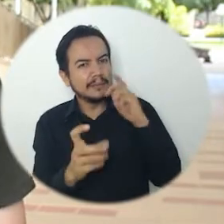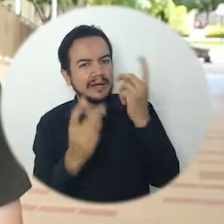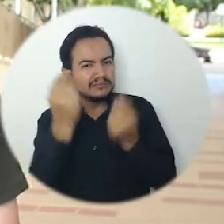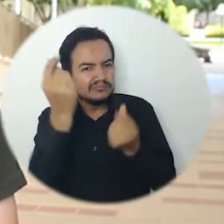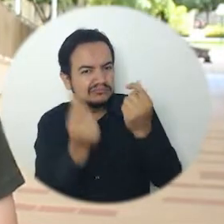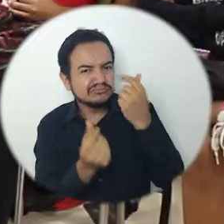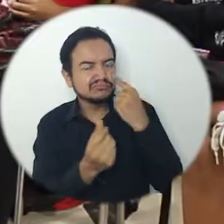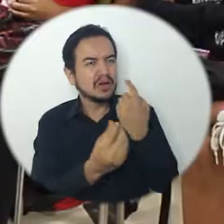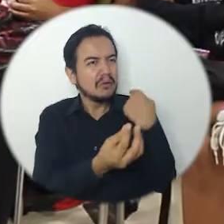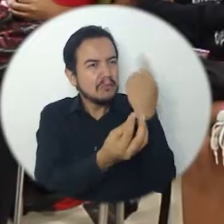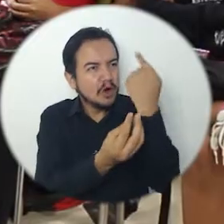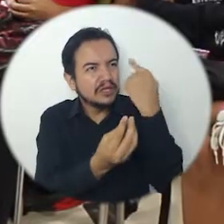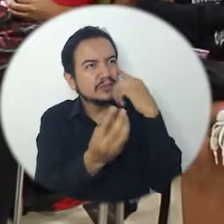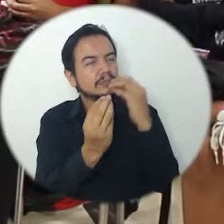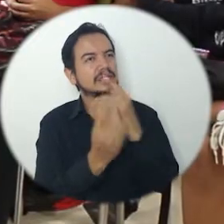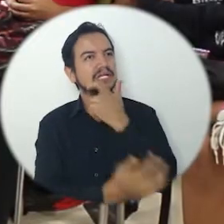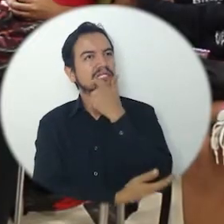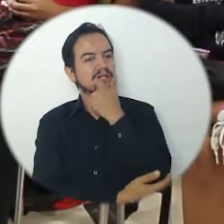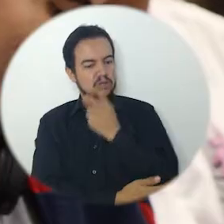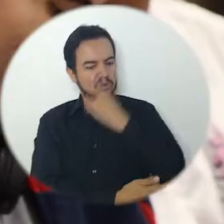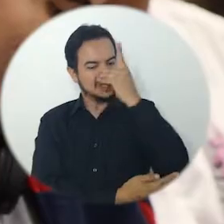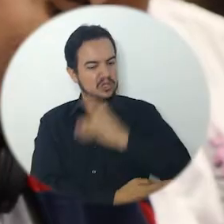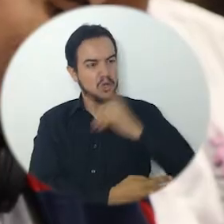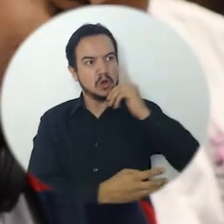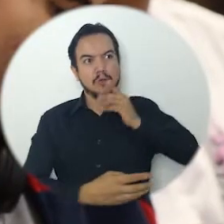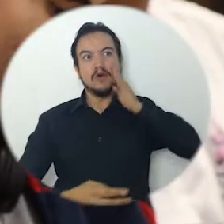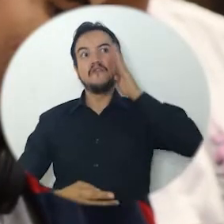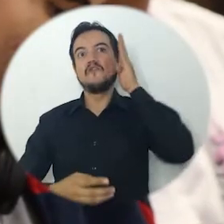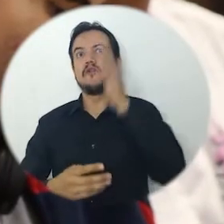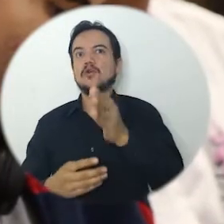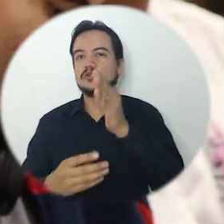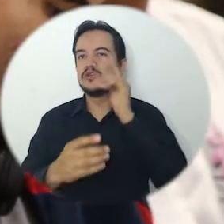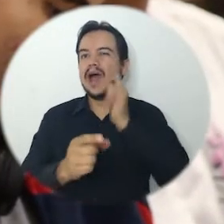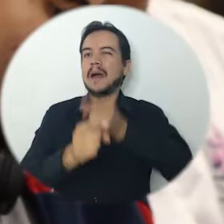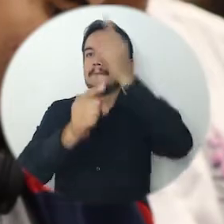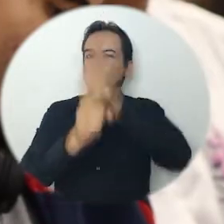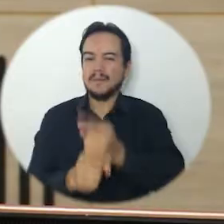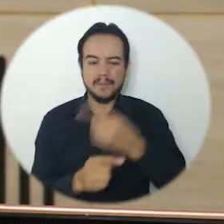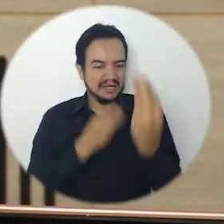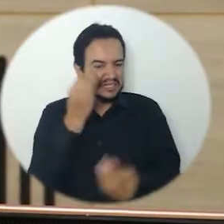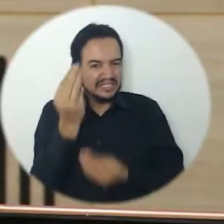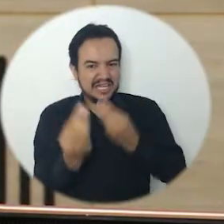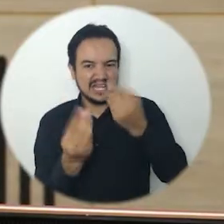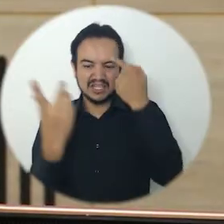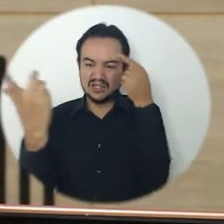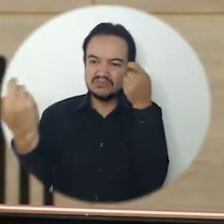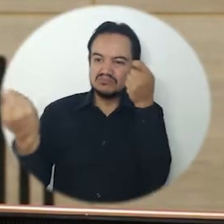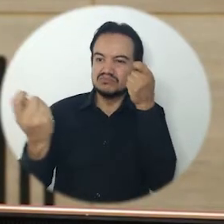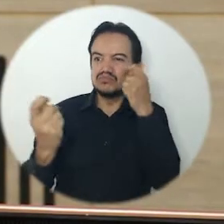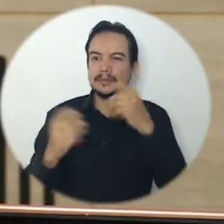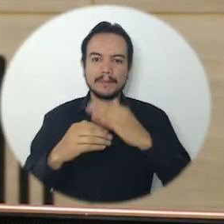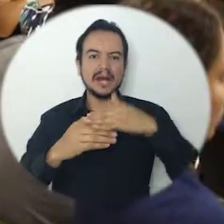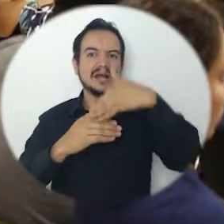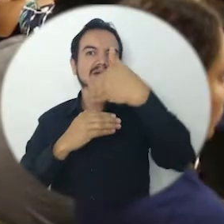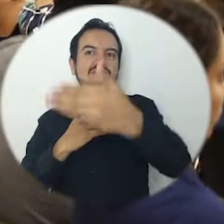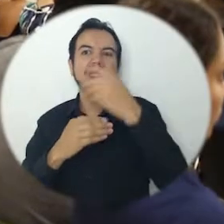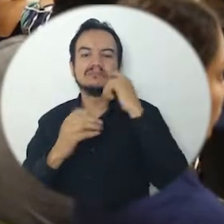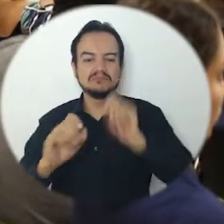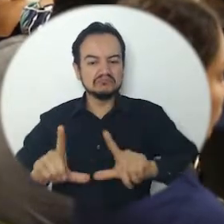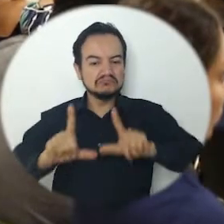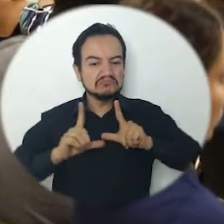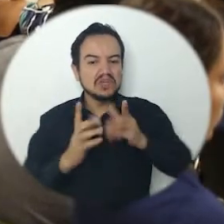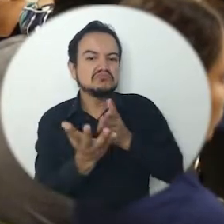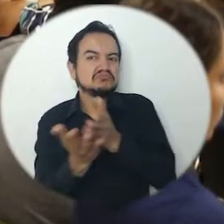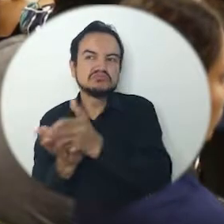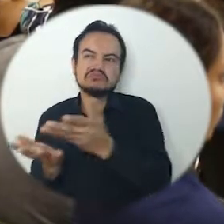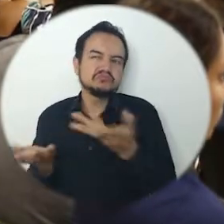temas políticos y poder saber tomar ciertas decisiones que en un futuro no funcionen para nosotros saber qué elegir como un buen camino en cuanto